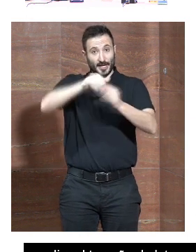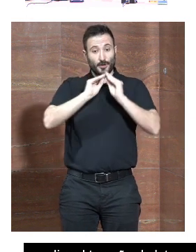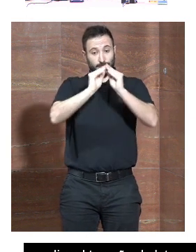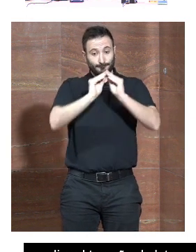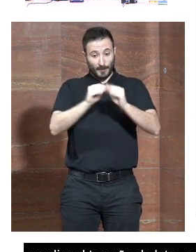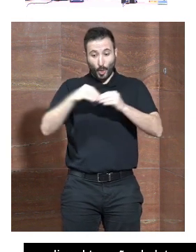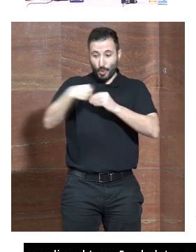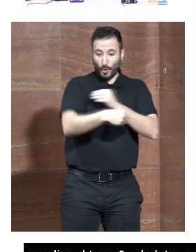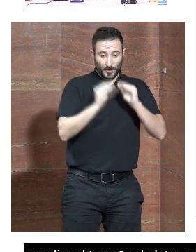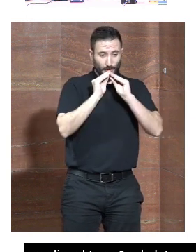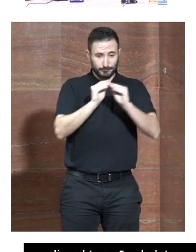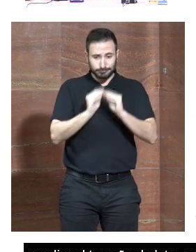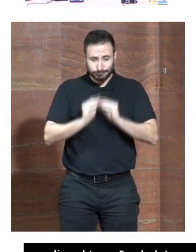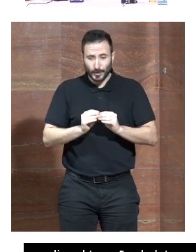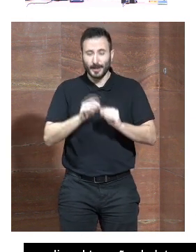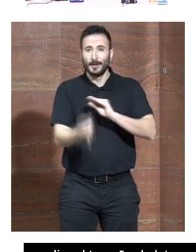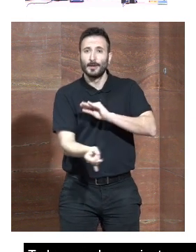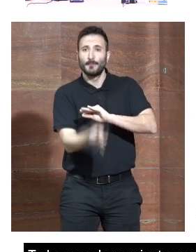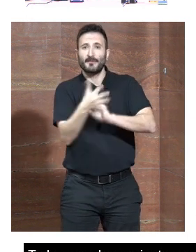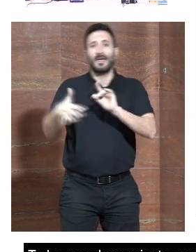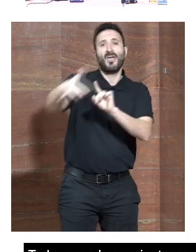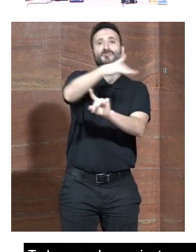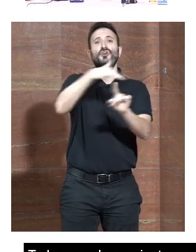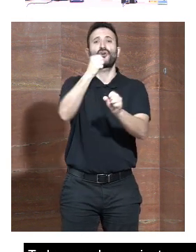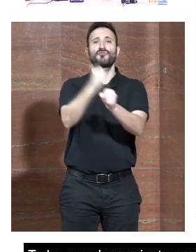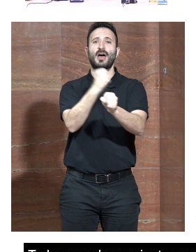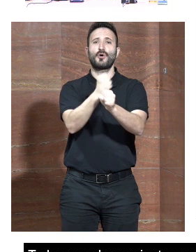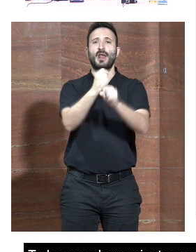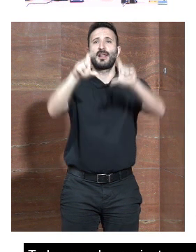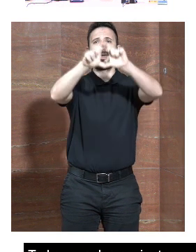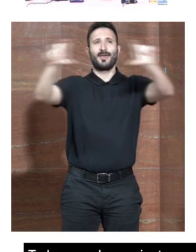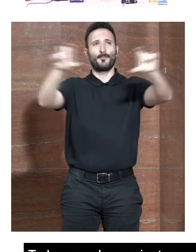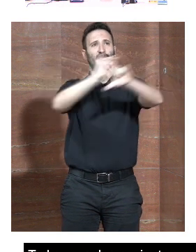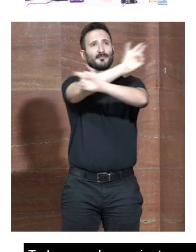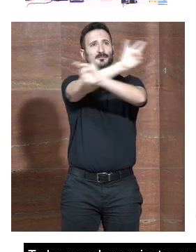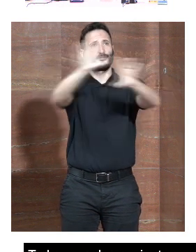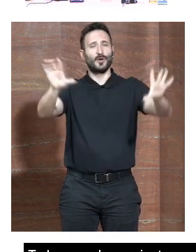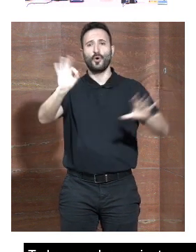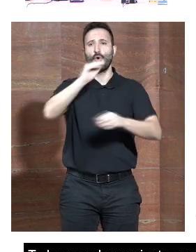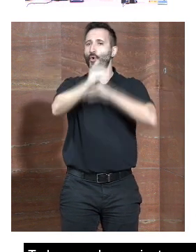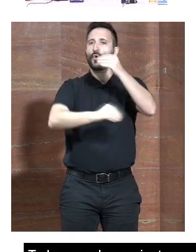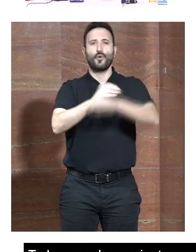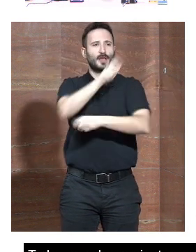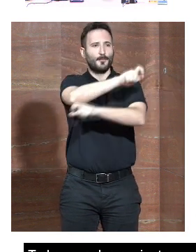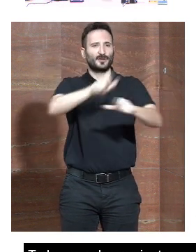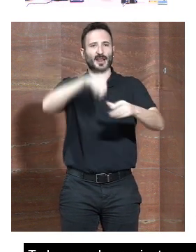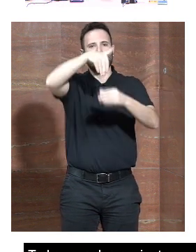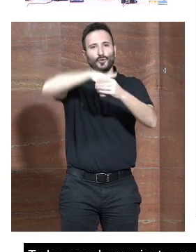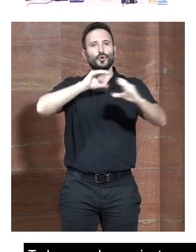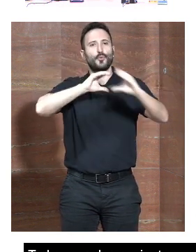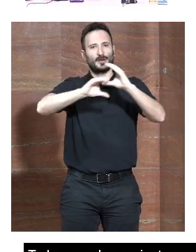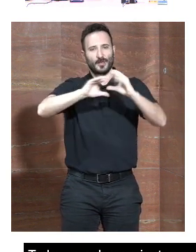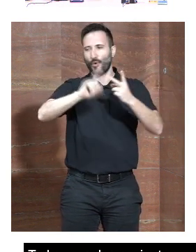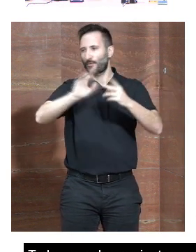y esos documentos que vas a lanzar a tu entorno laboral, a tu compañía, para que los utilice la gente, sean publicados internamente o